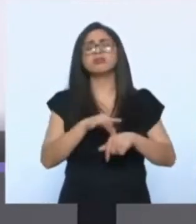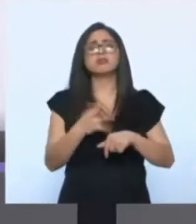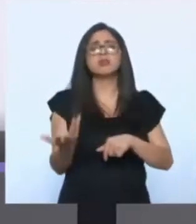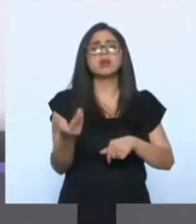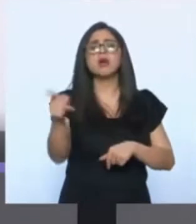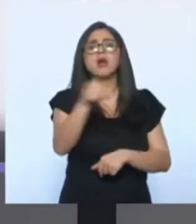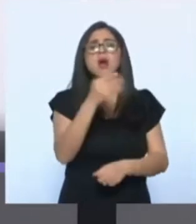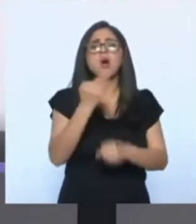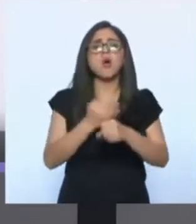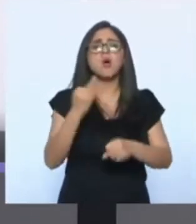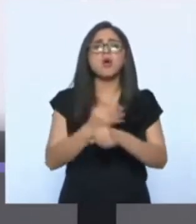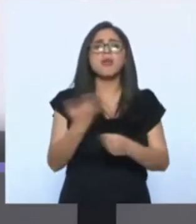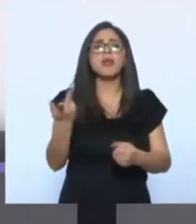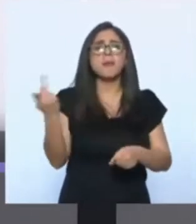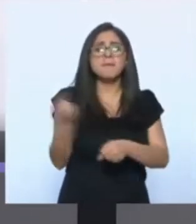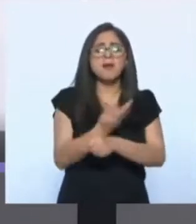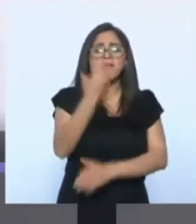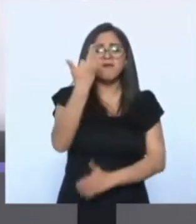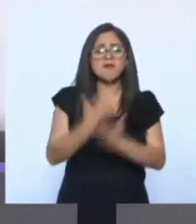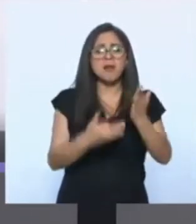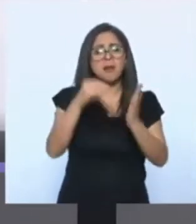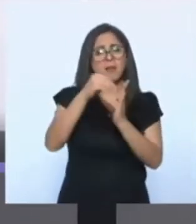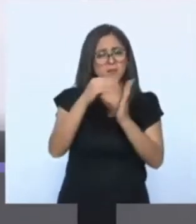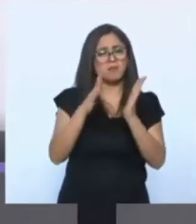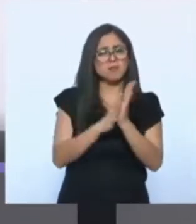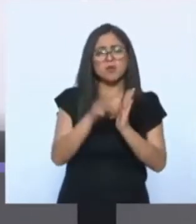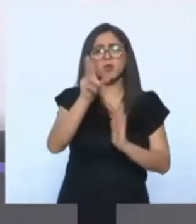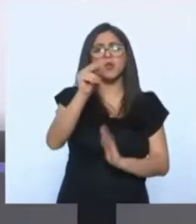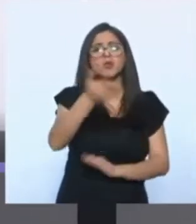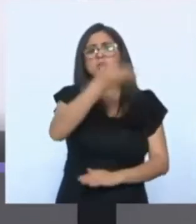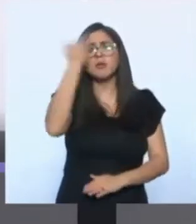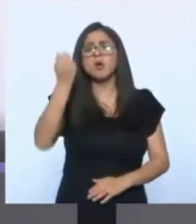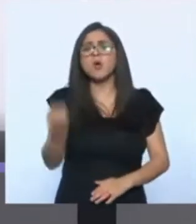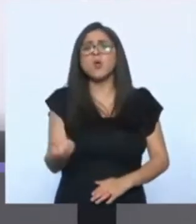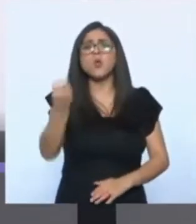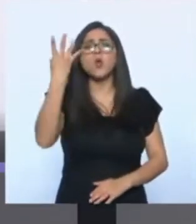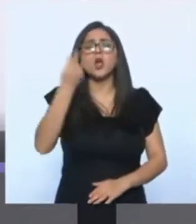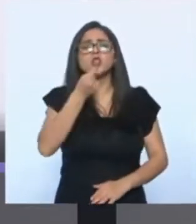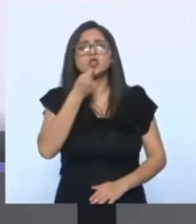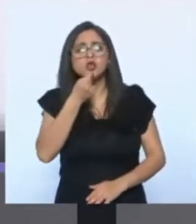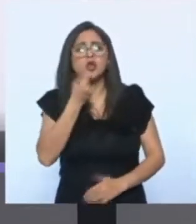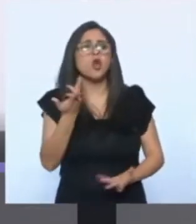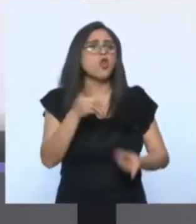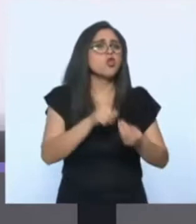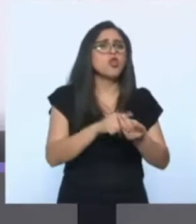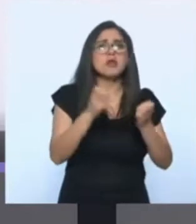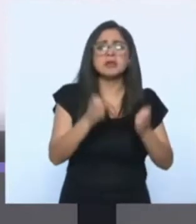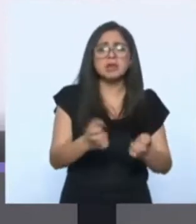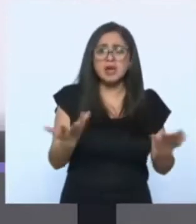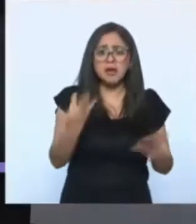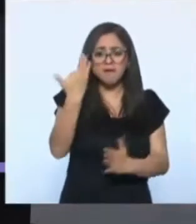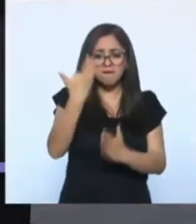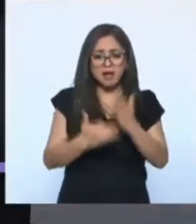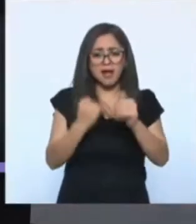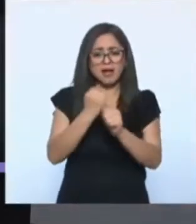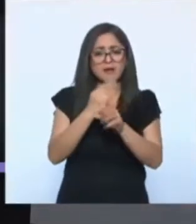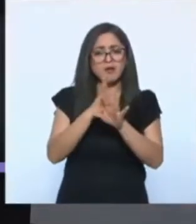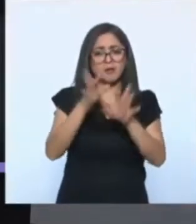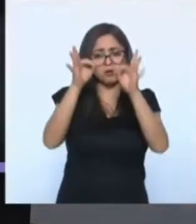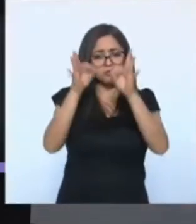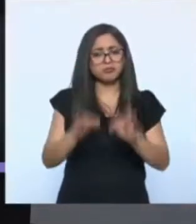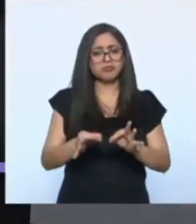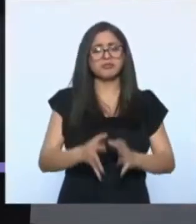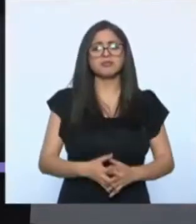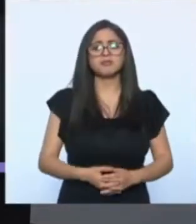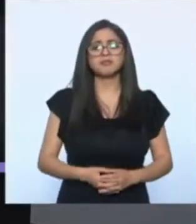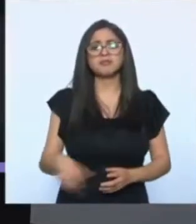pasa actualmente es que no existe un registro. O sea, no sabemos cuántos son ni dónde están. No se sabe cuántos, no hay un dato aproximado. No,